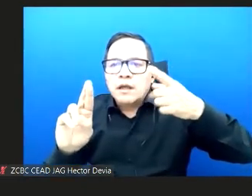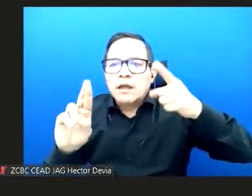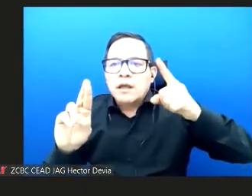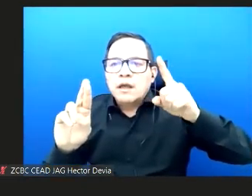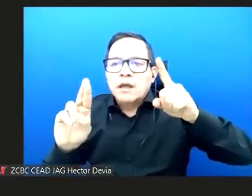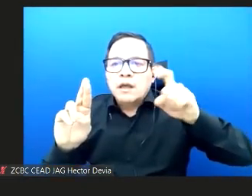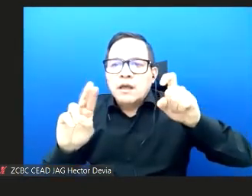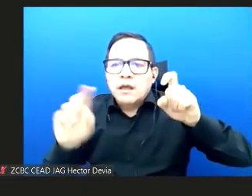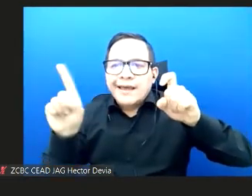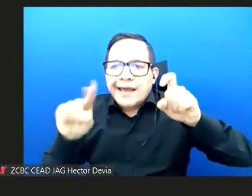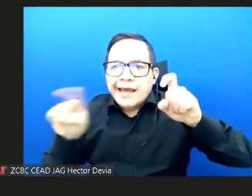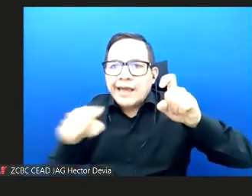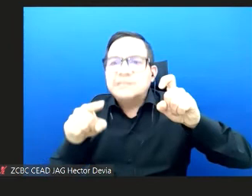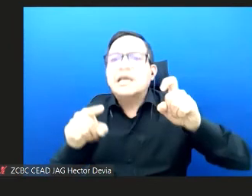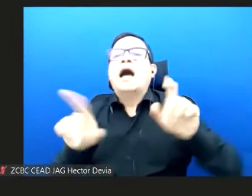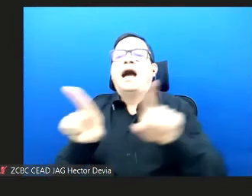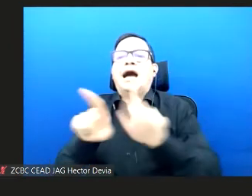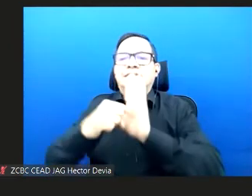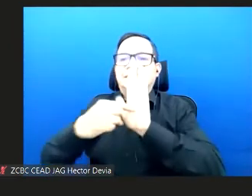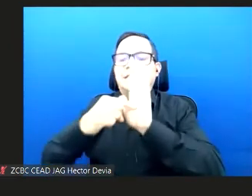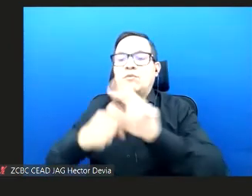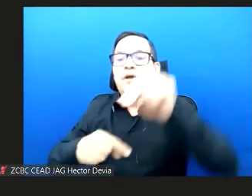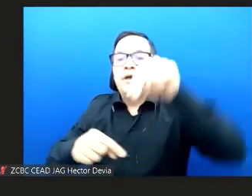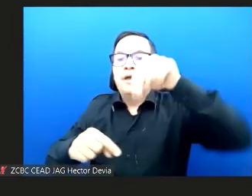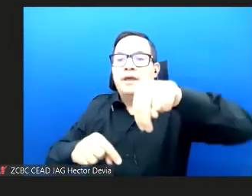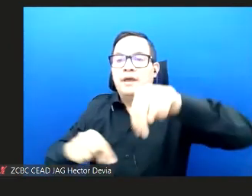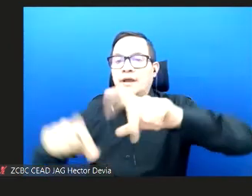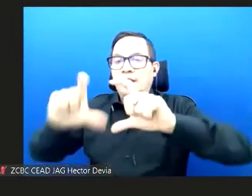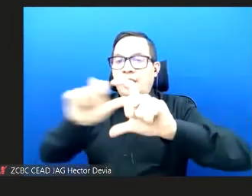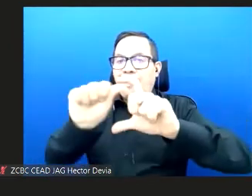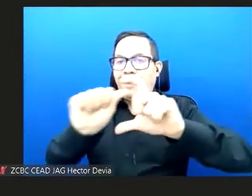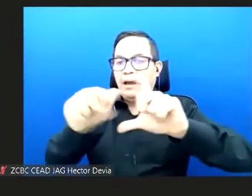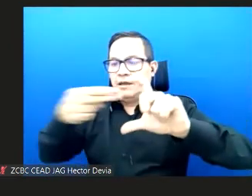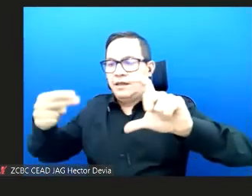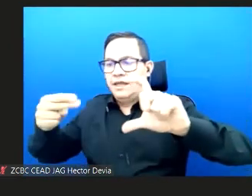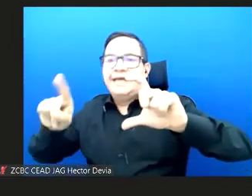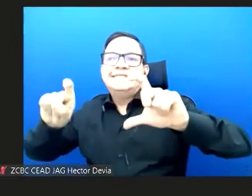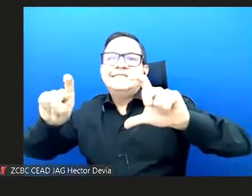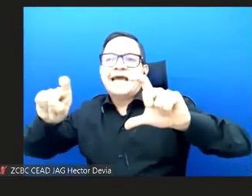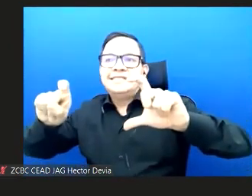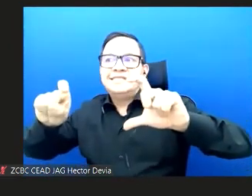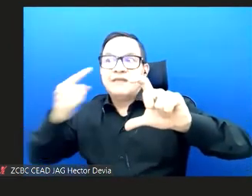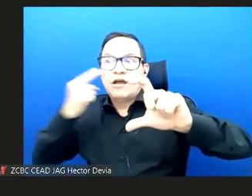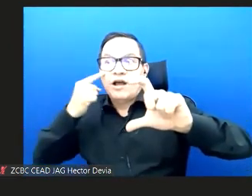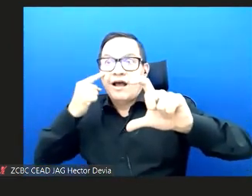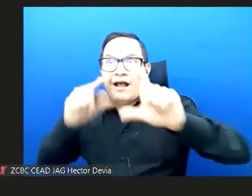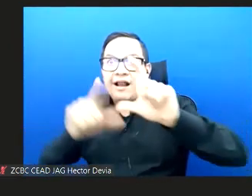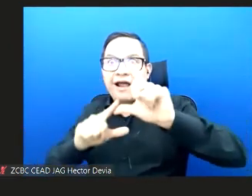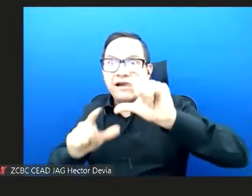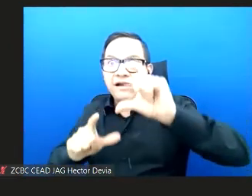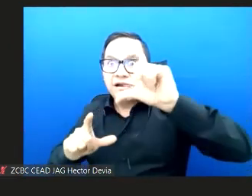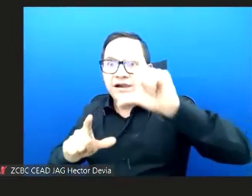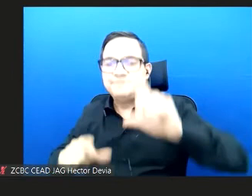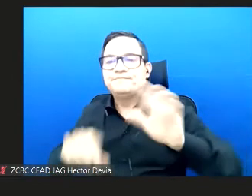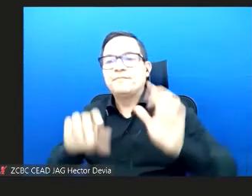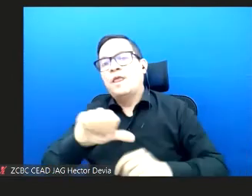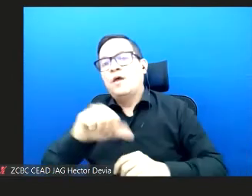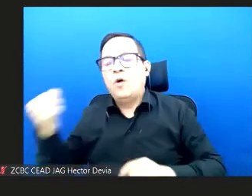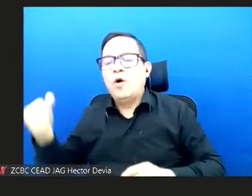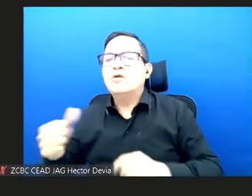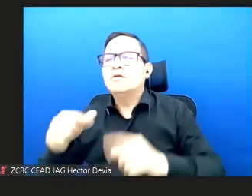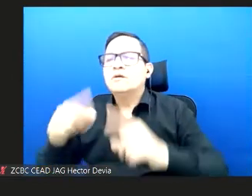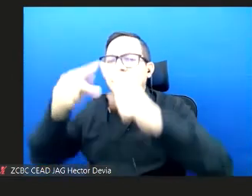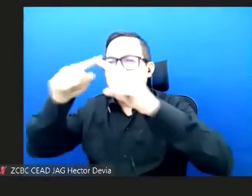representamos n, entre paréntesis, A mayúscula igual a 6. ¿Sí? Y el conjunto